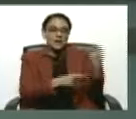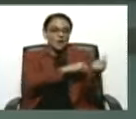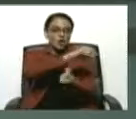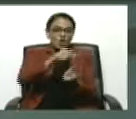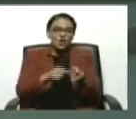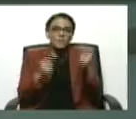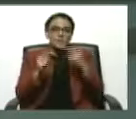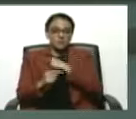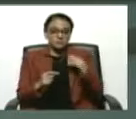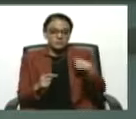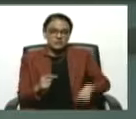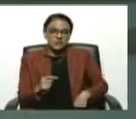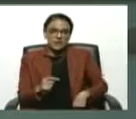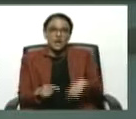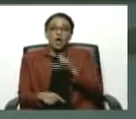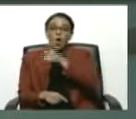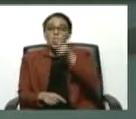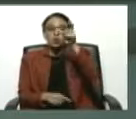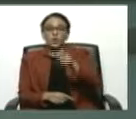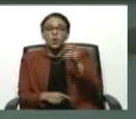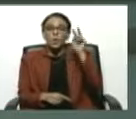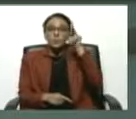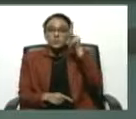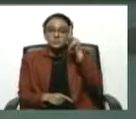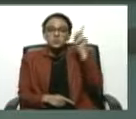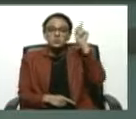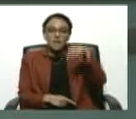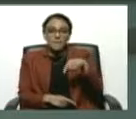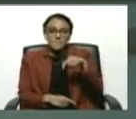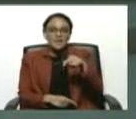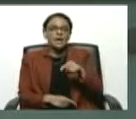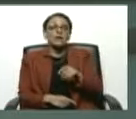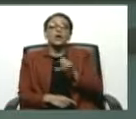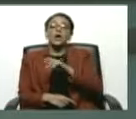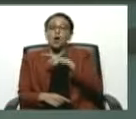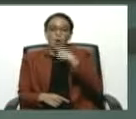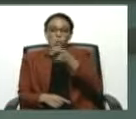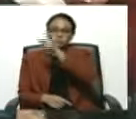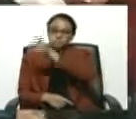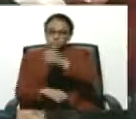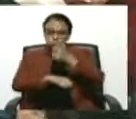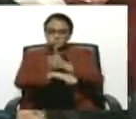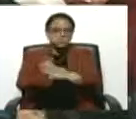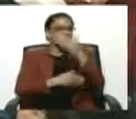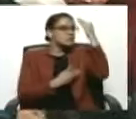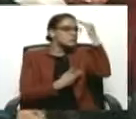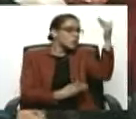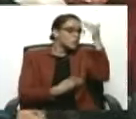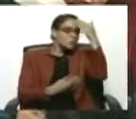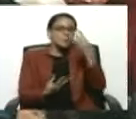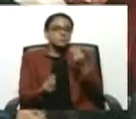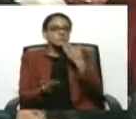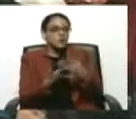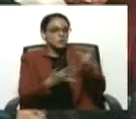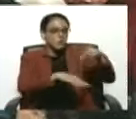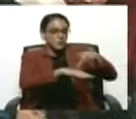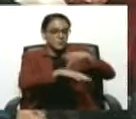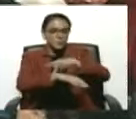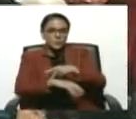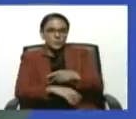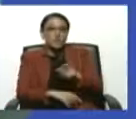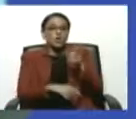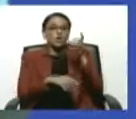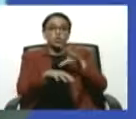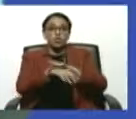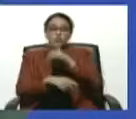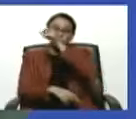Lee, a Atilio Borón, hermano y amigo, a Tilla Guaris, a la doctora Ana Esther Ceseña y